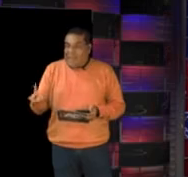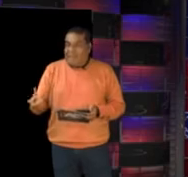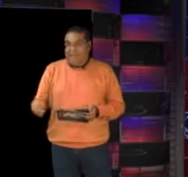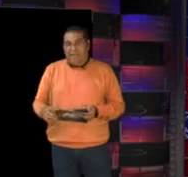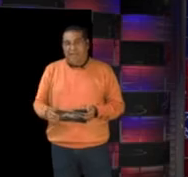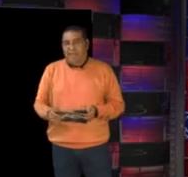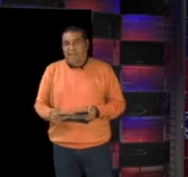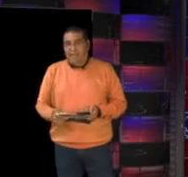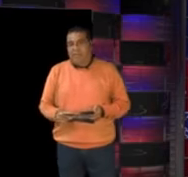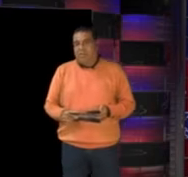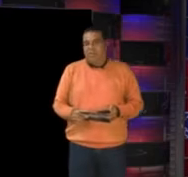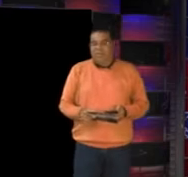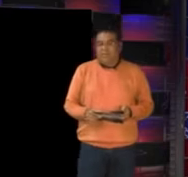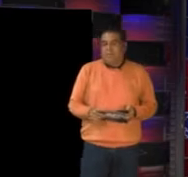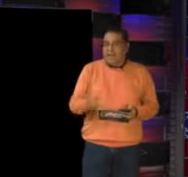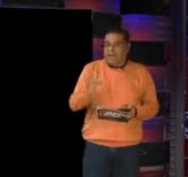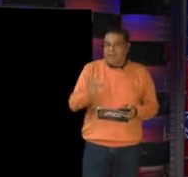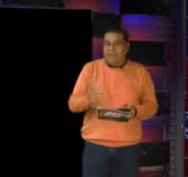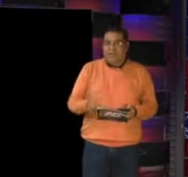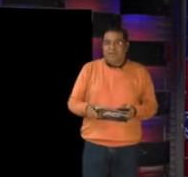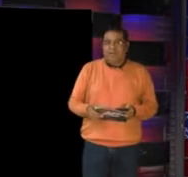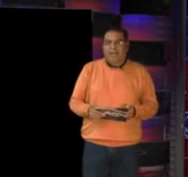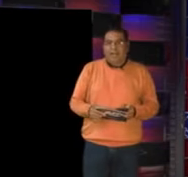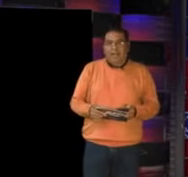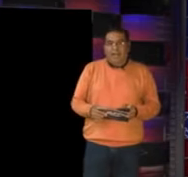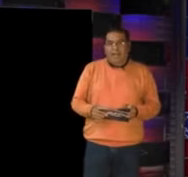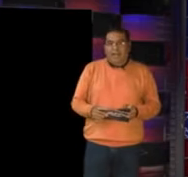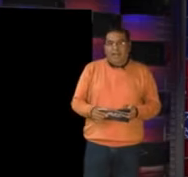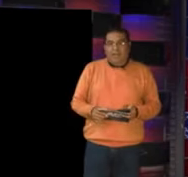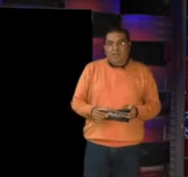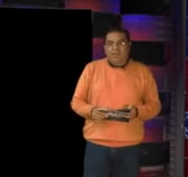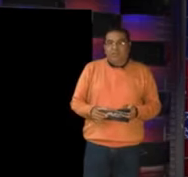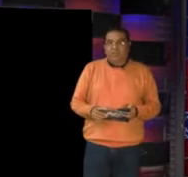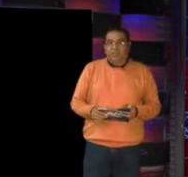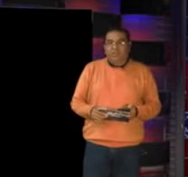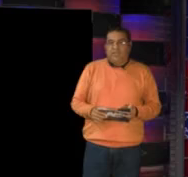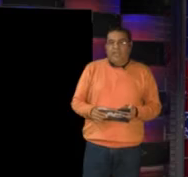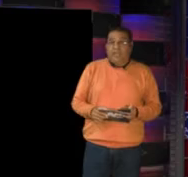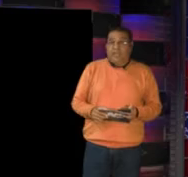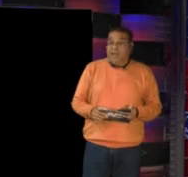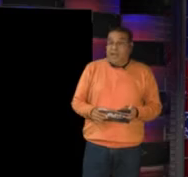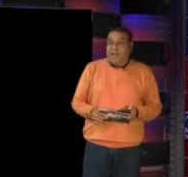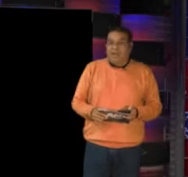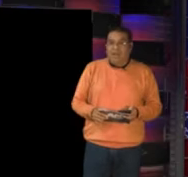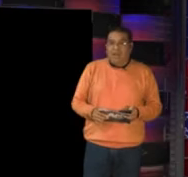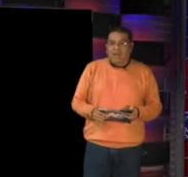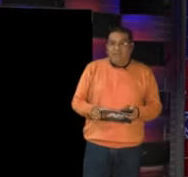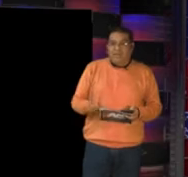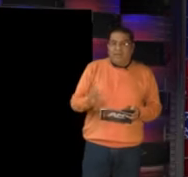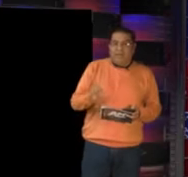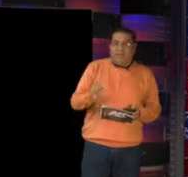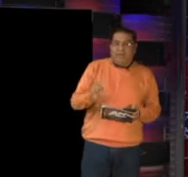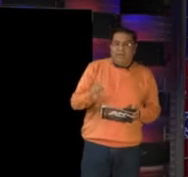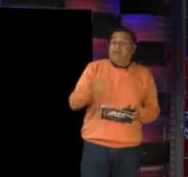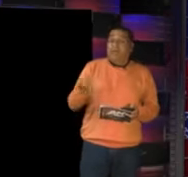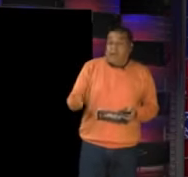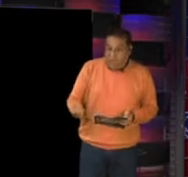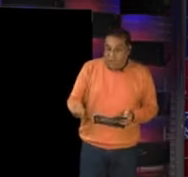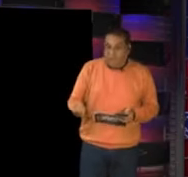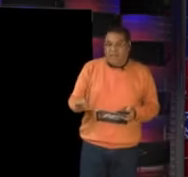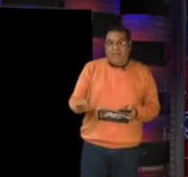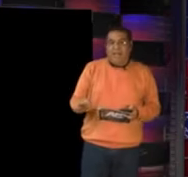les encanta el tema de los Volkswagen, específicamente de los bochos. Y tenía buen ánimo, pues